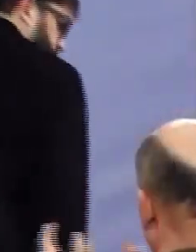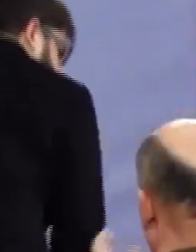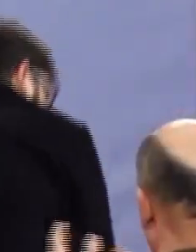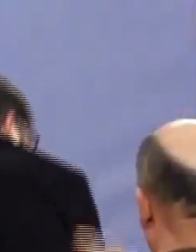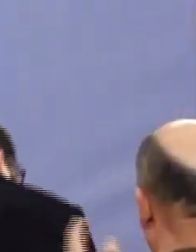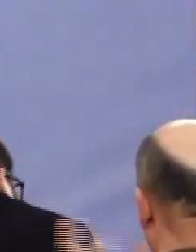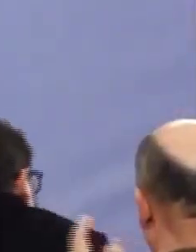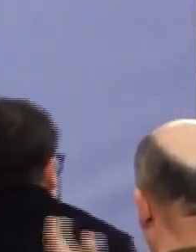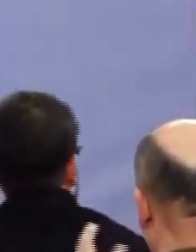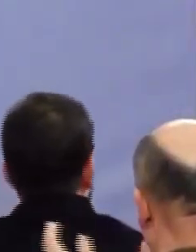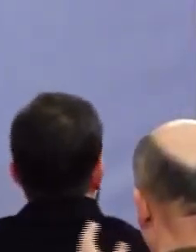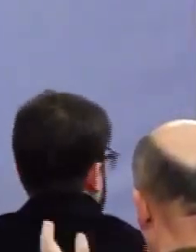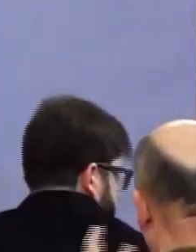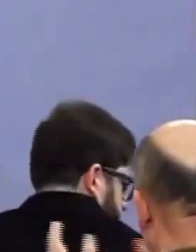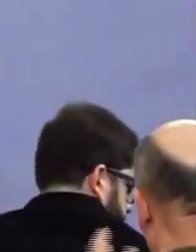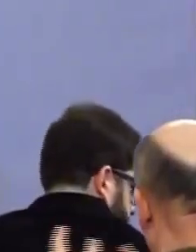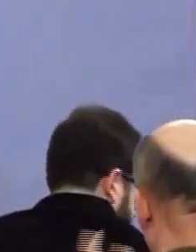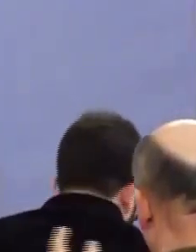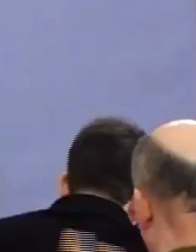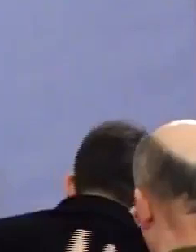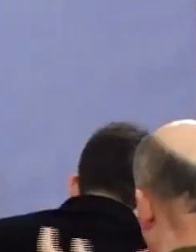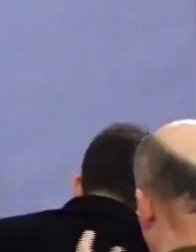Muchas gracias, presidente.